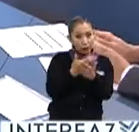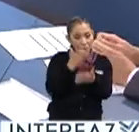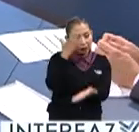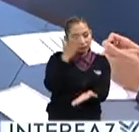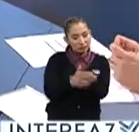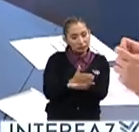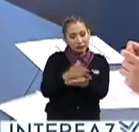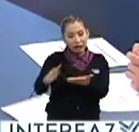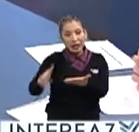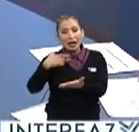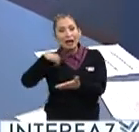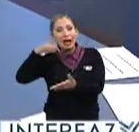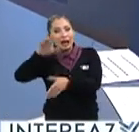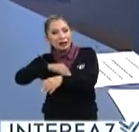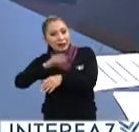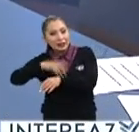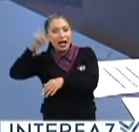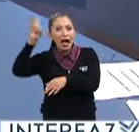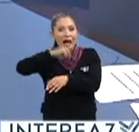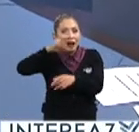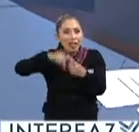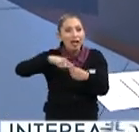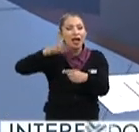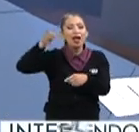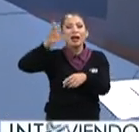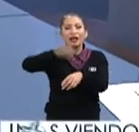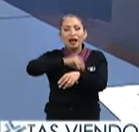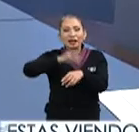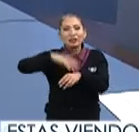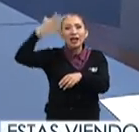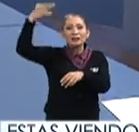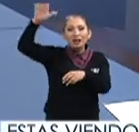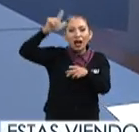a la energía eólica, la energía solar, ¿verdad? La